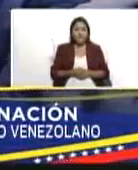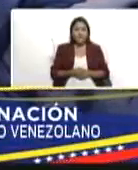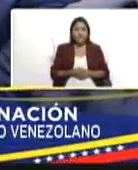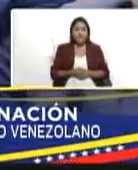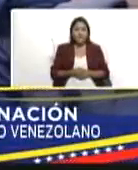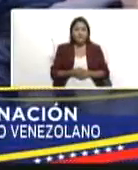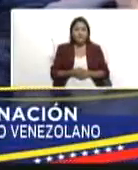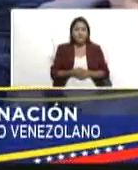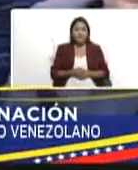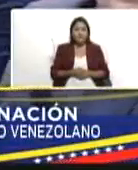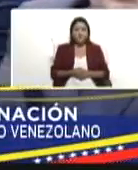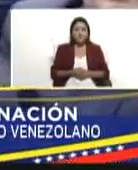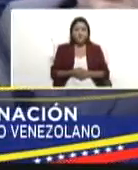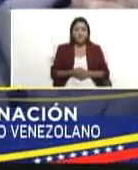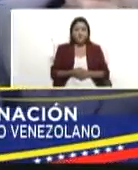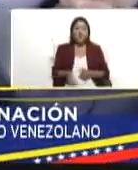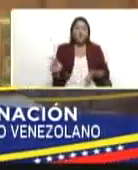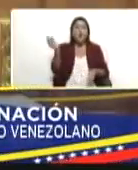volvemos